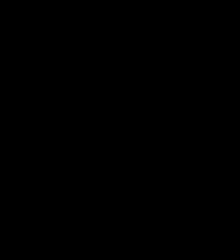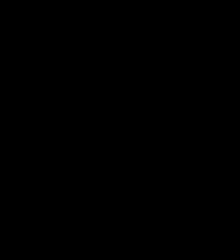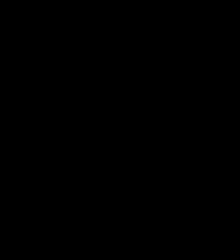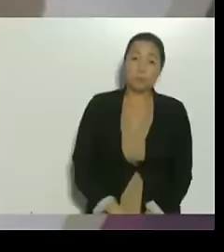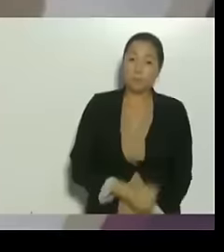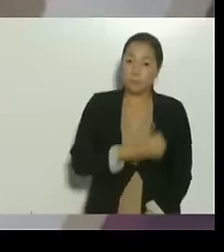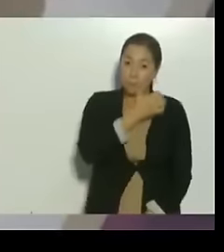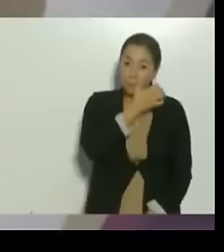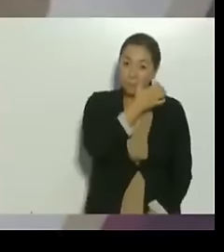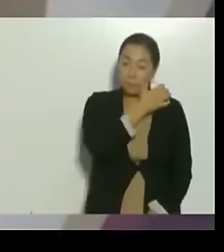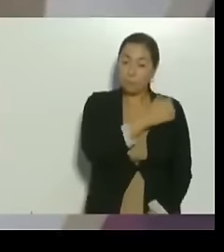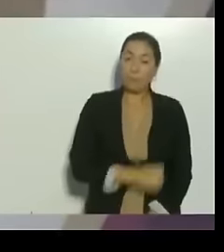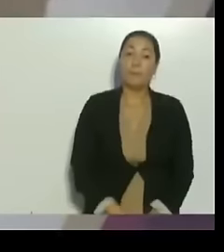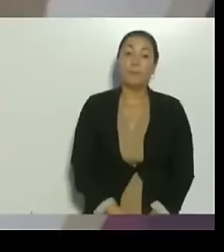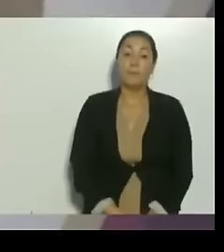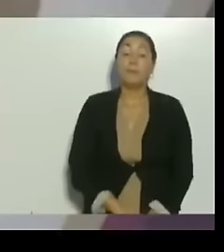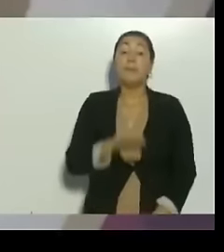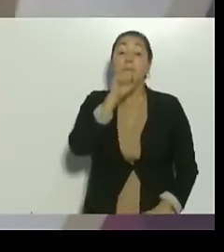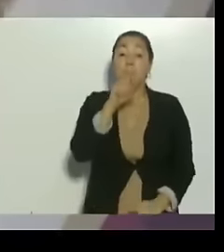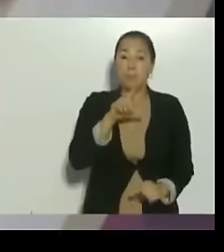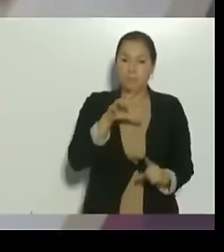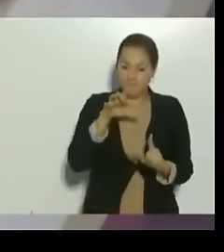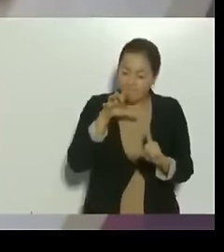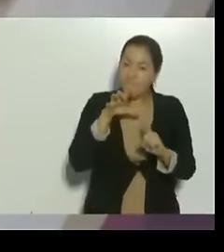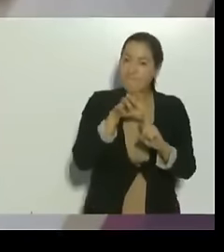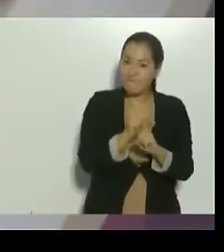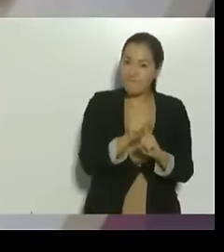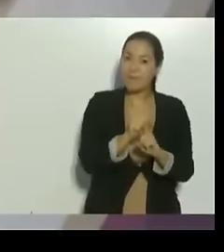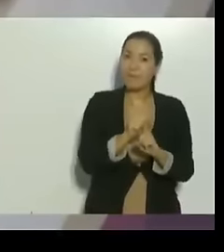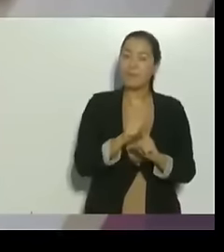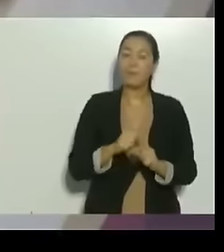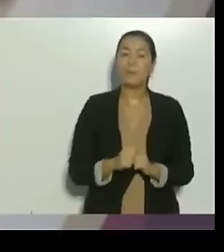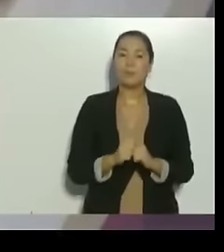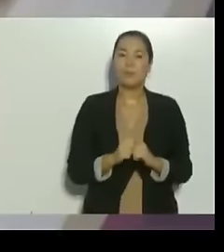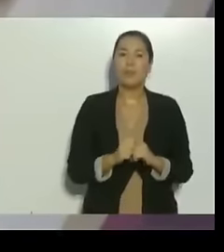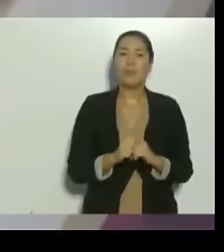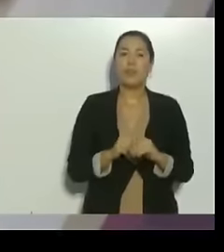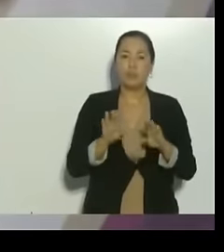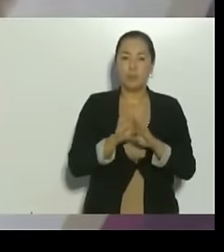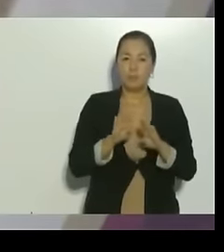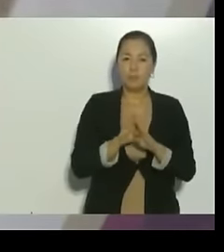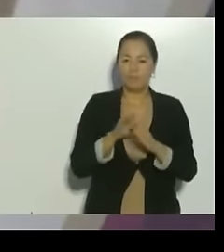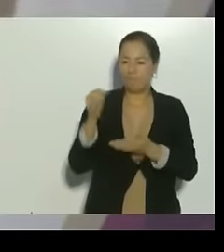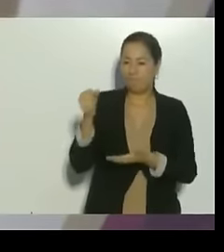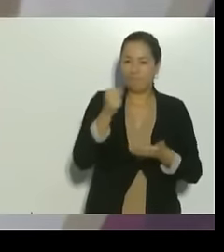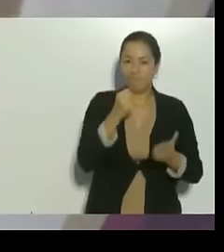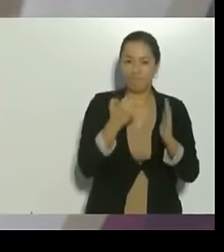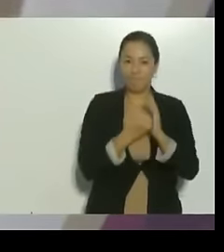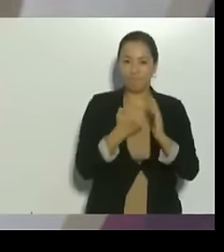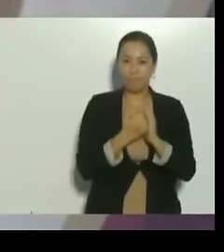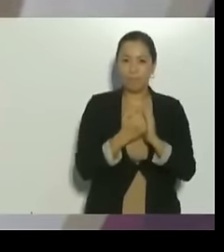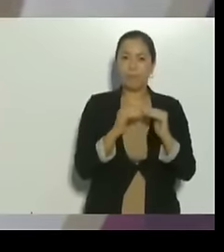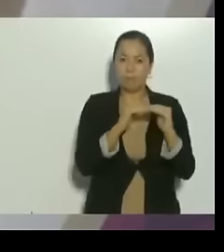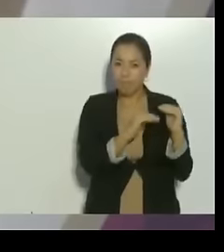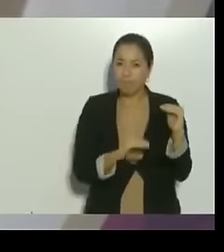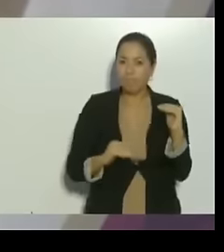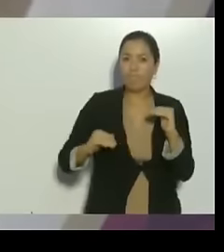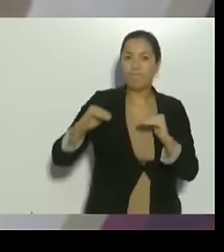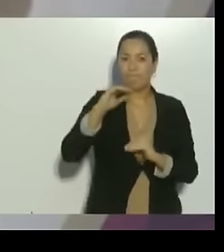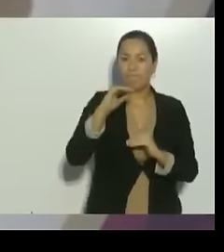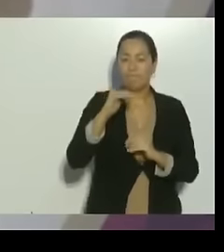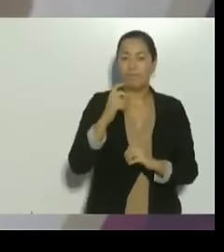él tienes un ruido ahí un vicio por ahí este han no verdad sí y ya eso